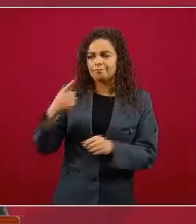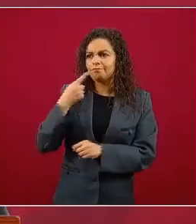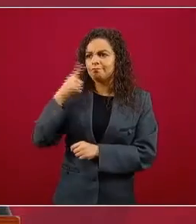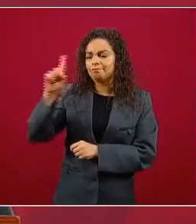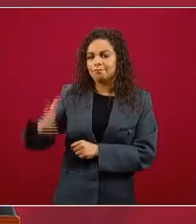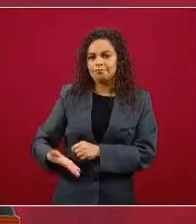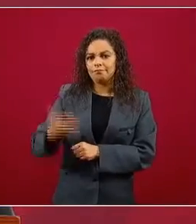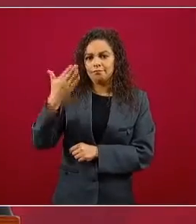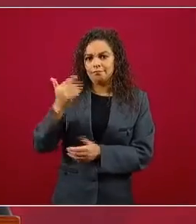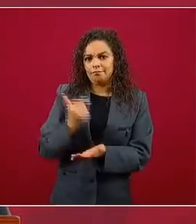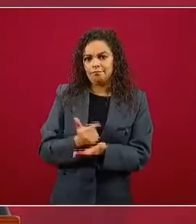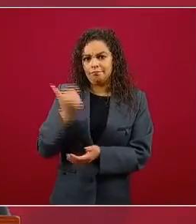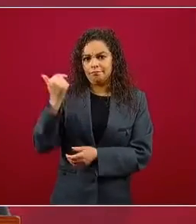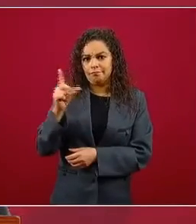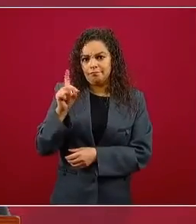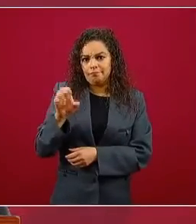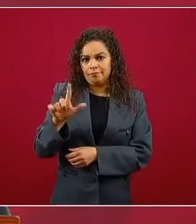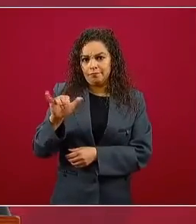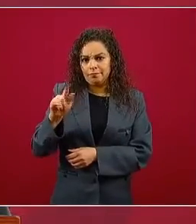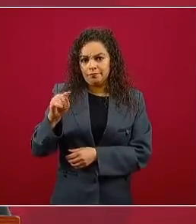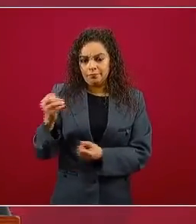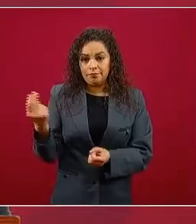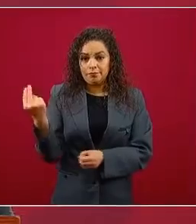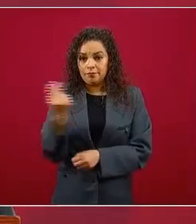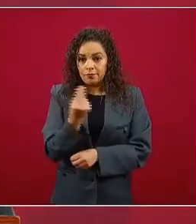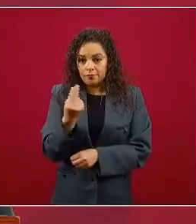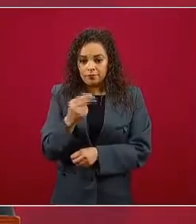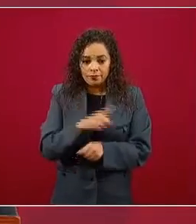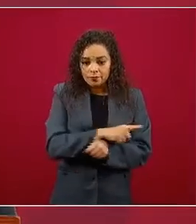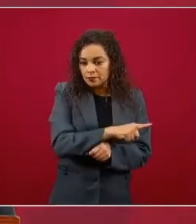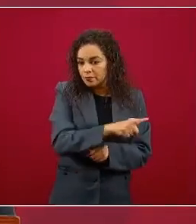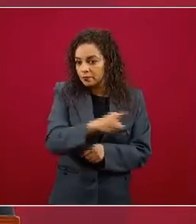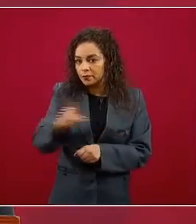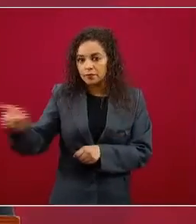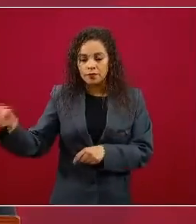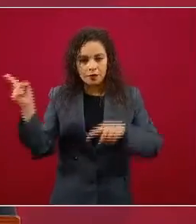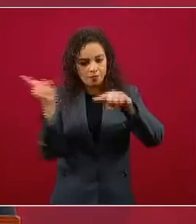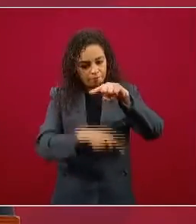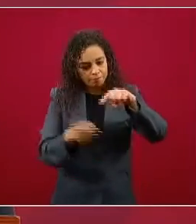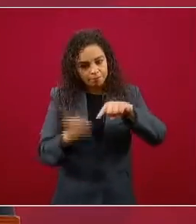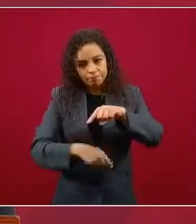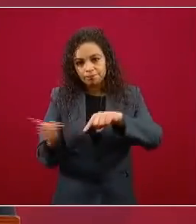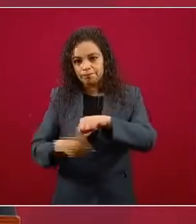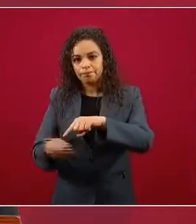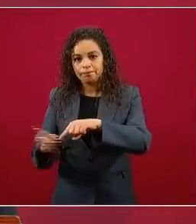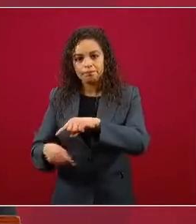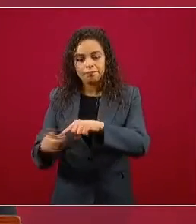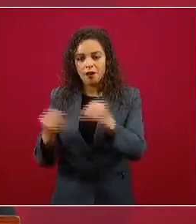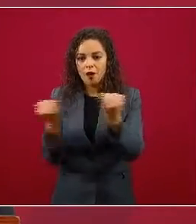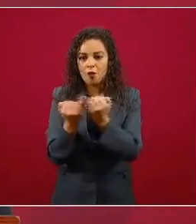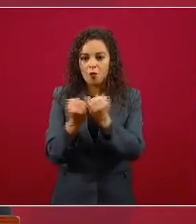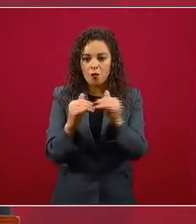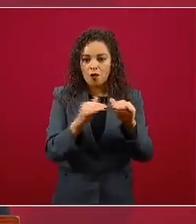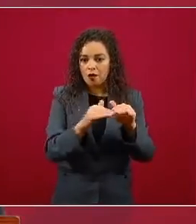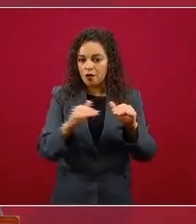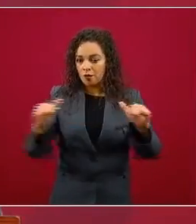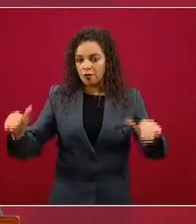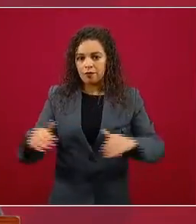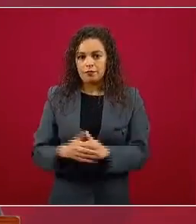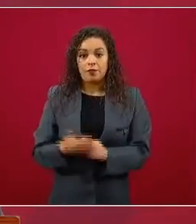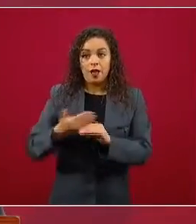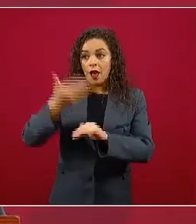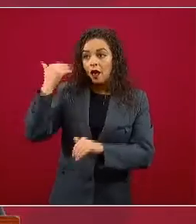Entonces, que hay que combatirlos parejo. Antes nada más era al ladrón, al ladrón, al ladrón, al